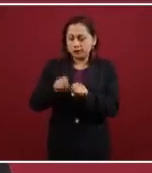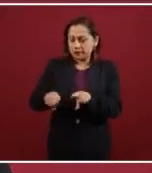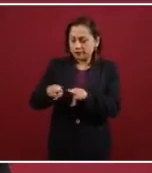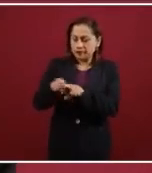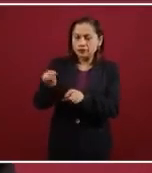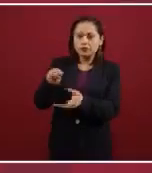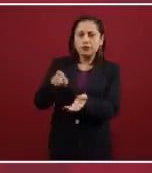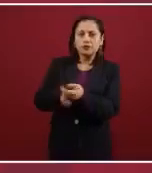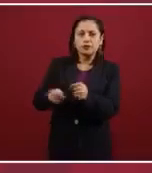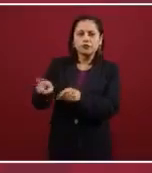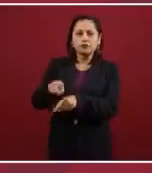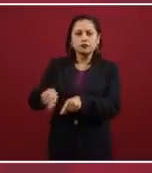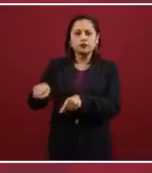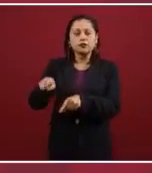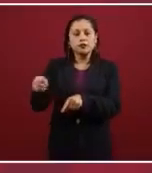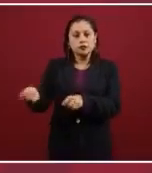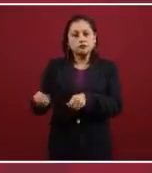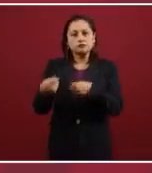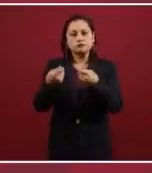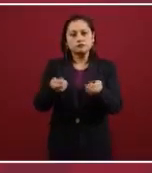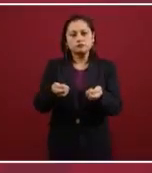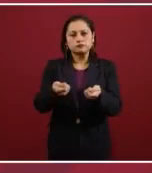los dueños de los medios